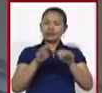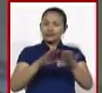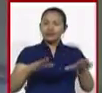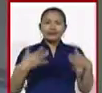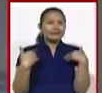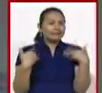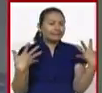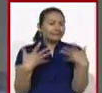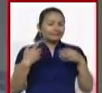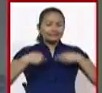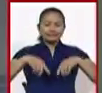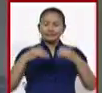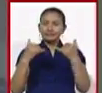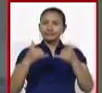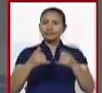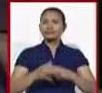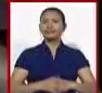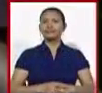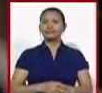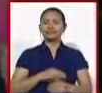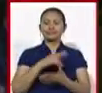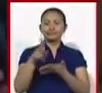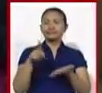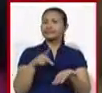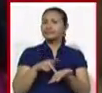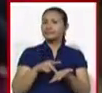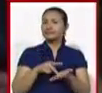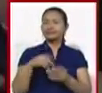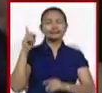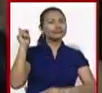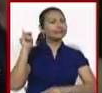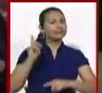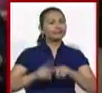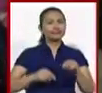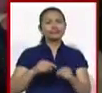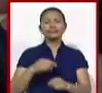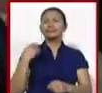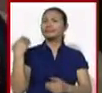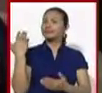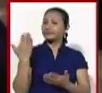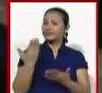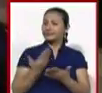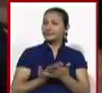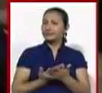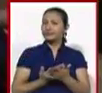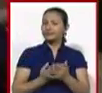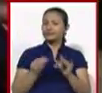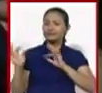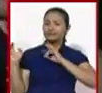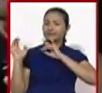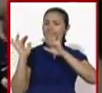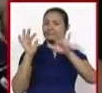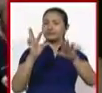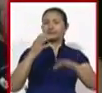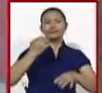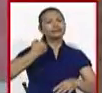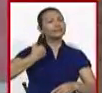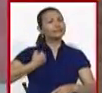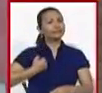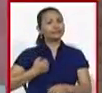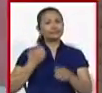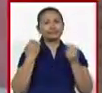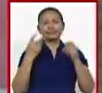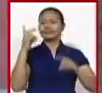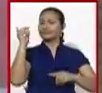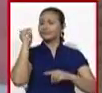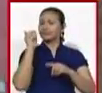niños tienen miedo de salir a jugar al parque. No se puede, aquí ya es imposible, porque todas las veces llegan en bollo los pandilleros, ya no se puede,